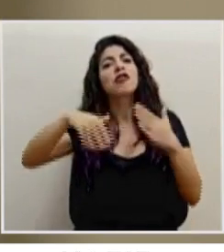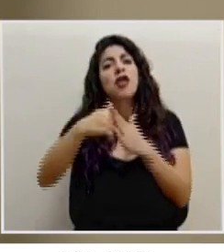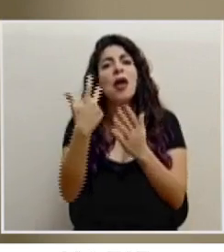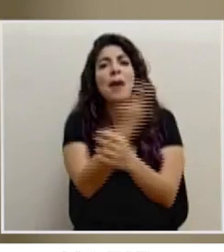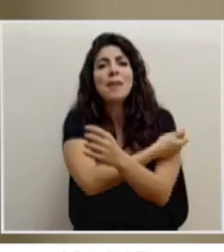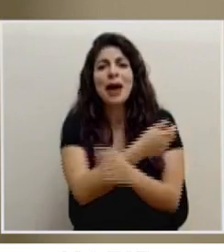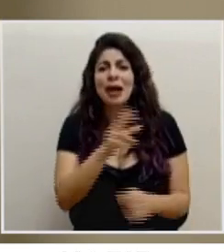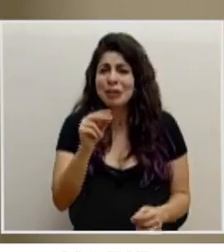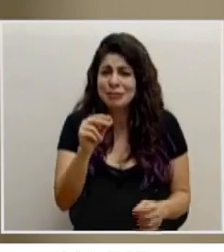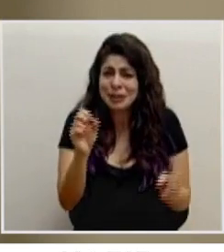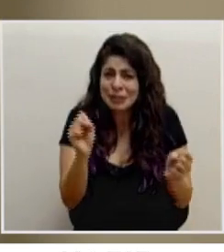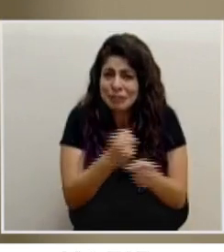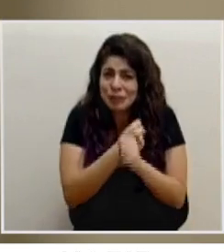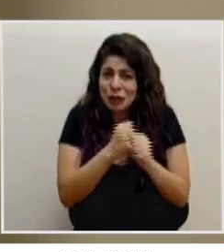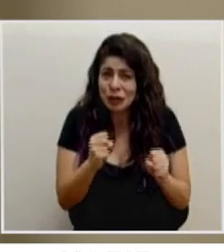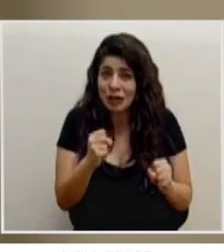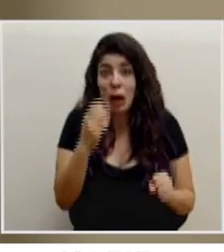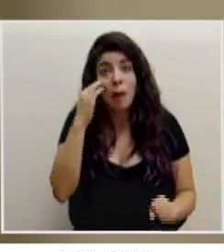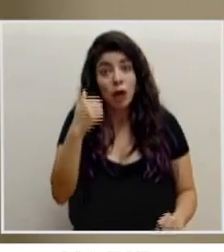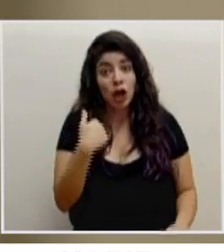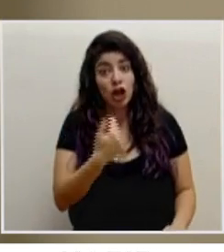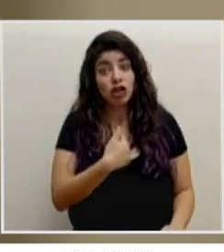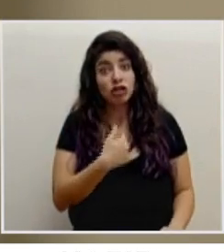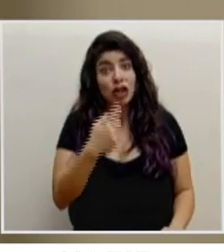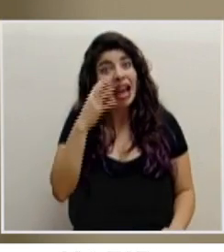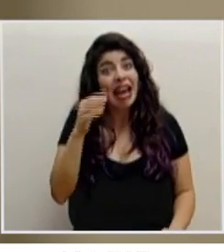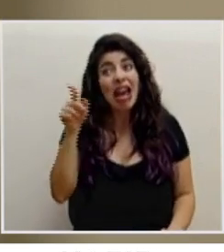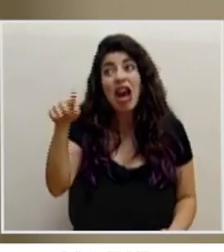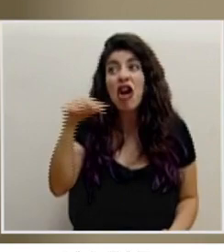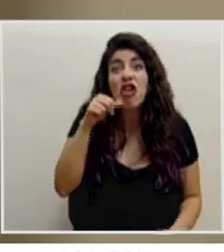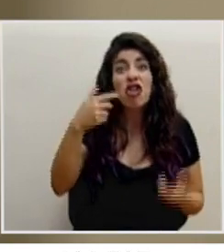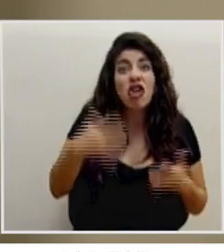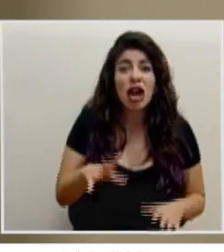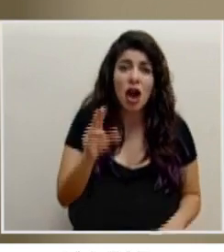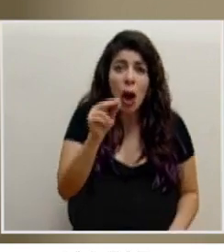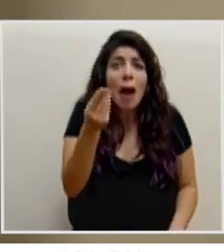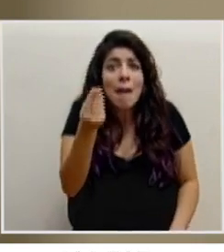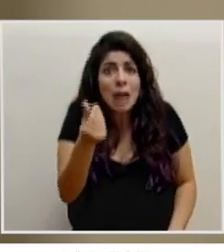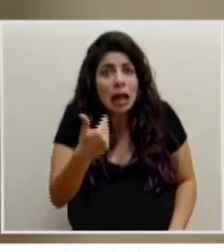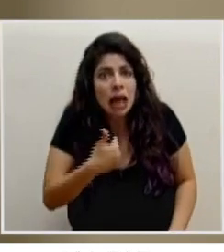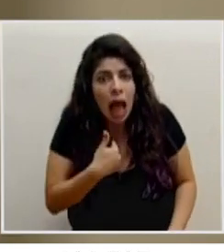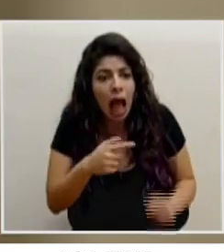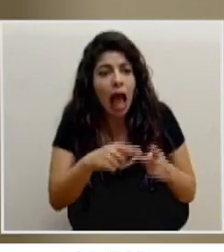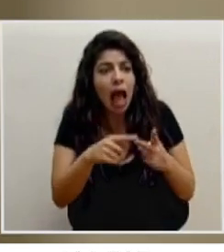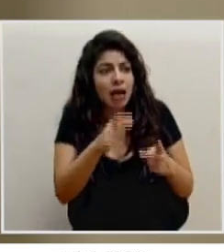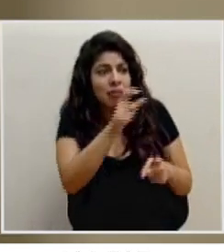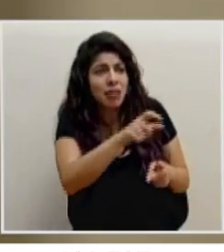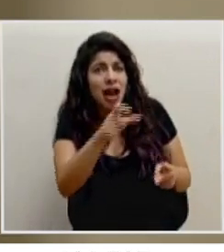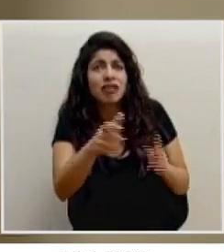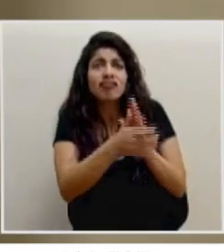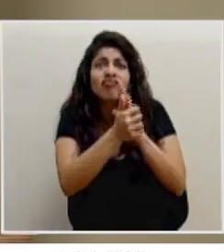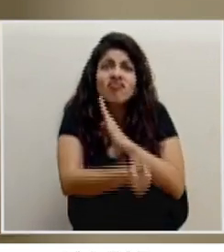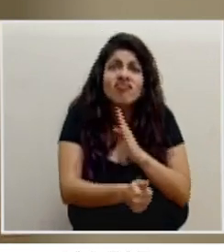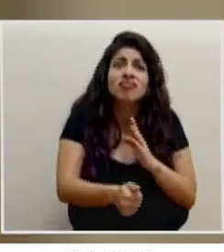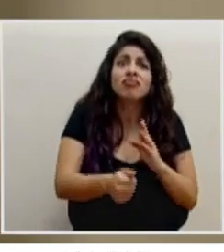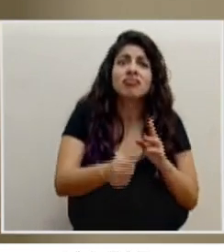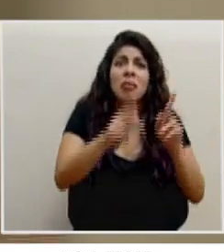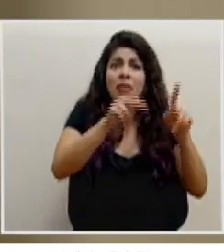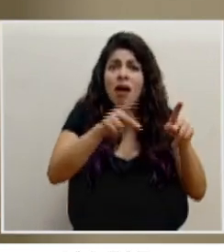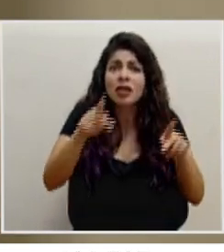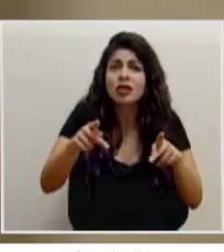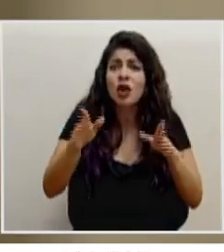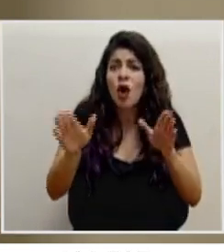población. Eso no es posible, no porque nosotros no queramos. O sea, el dinero está, el recurso humano,